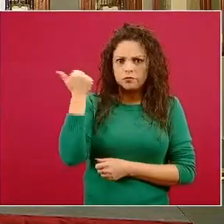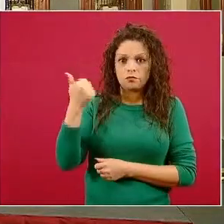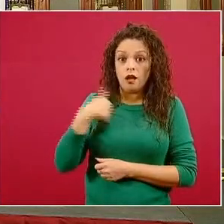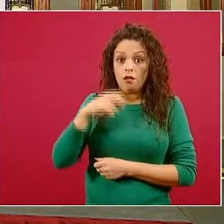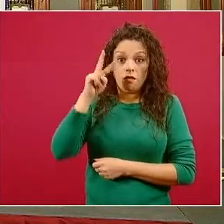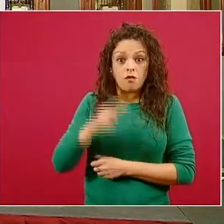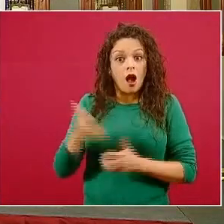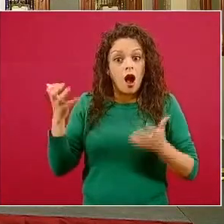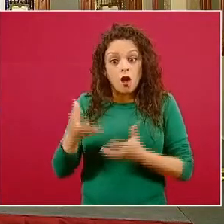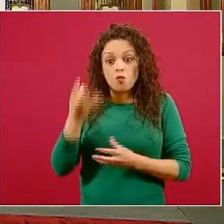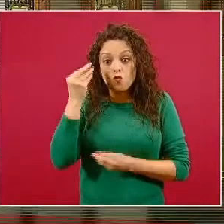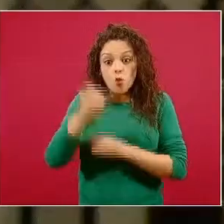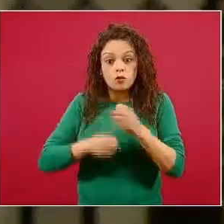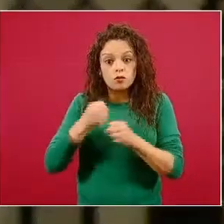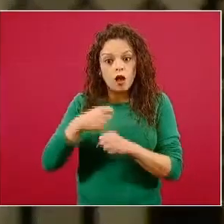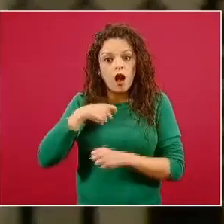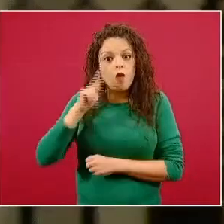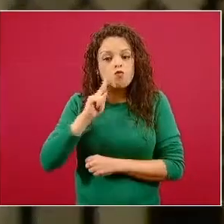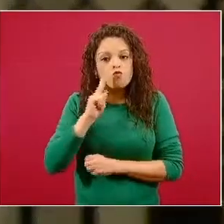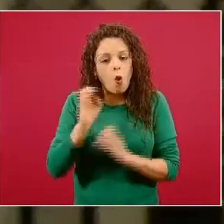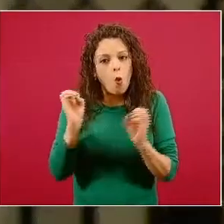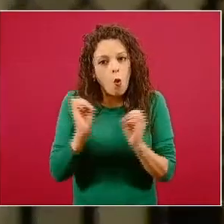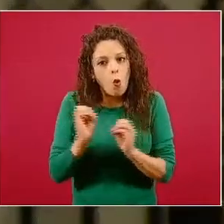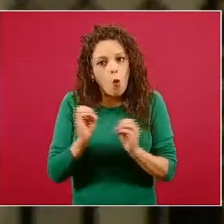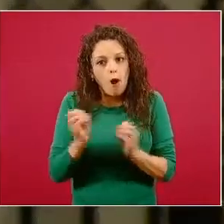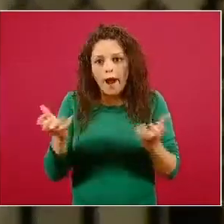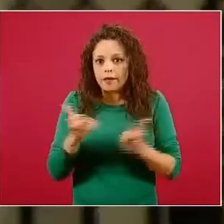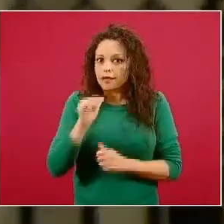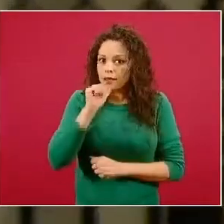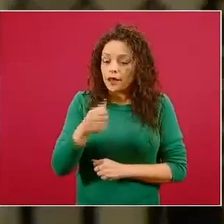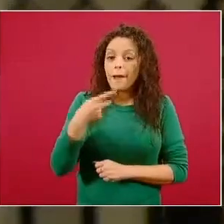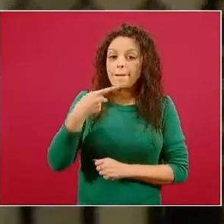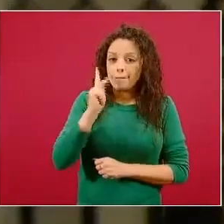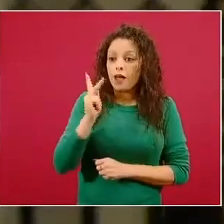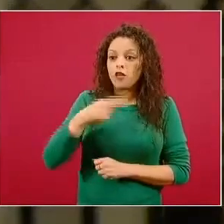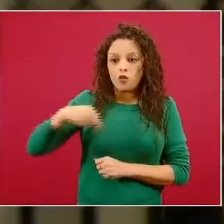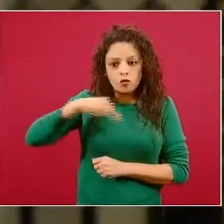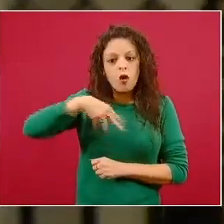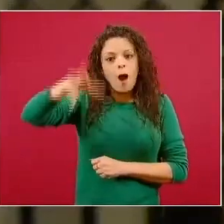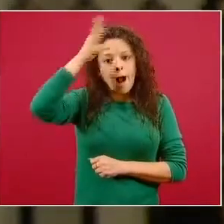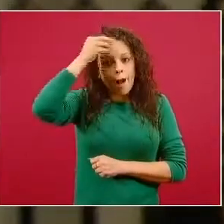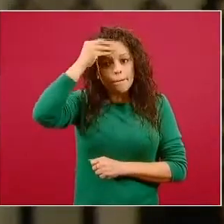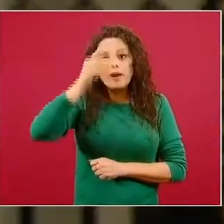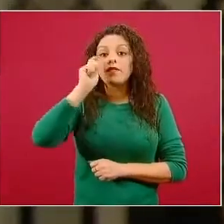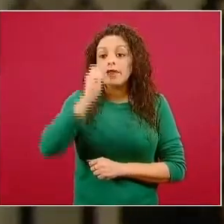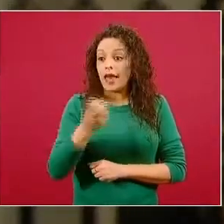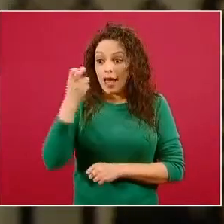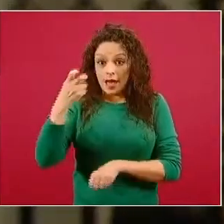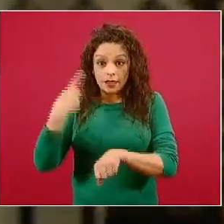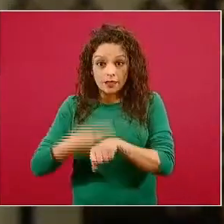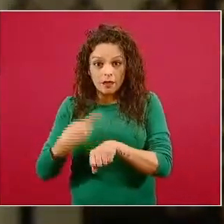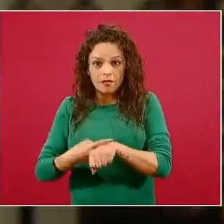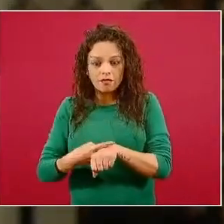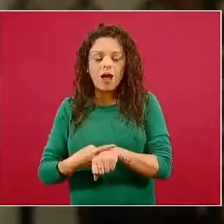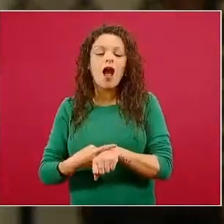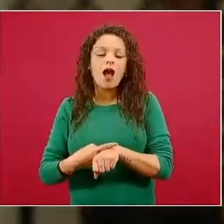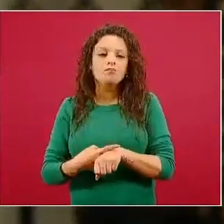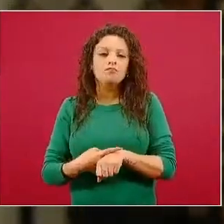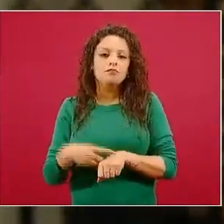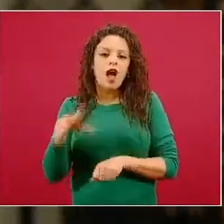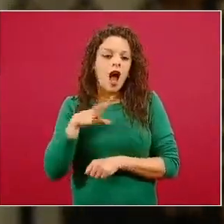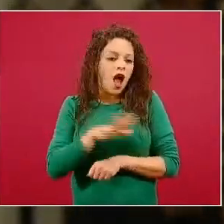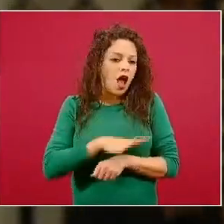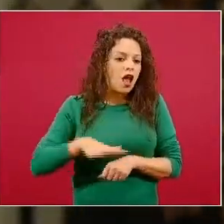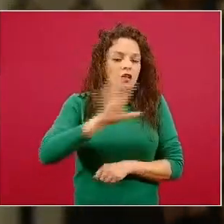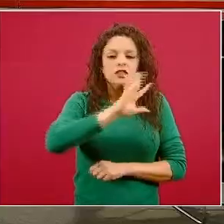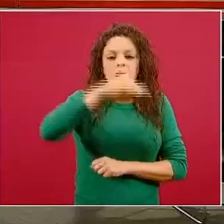una prueba, ¿no? Pero el asunto es que aprendimos a convivir con la enfermedad. La pregunta en particular es